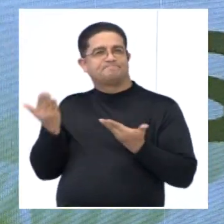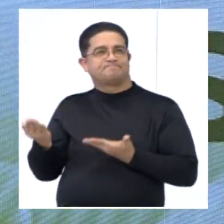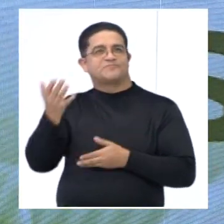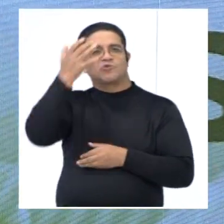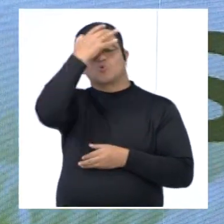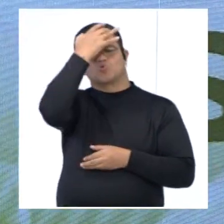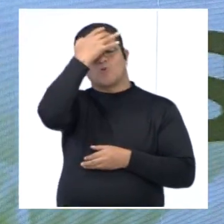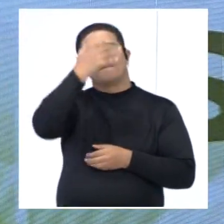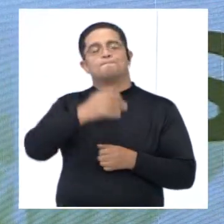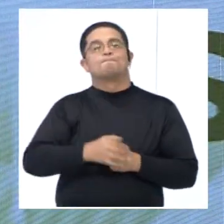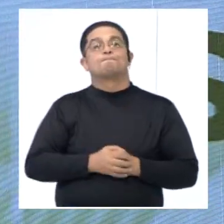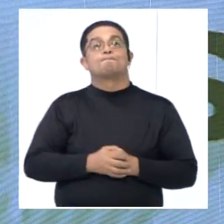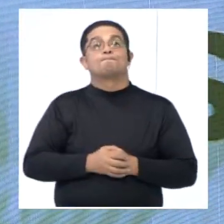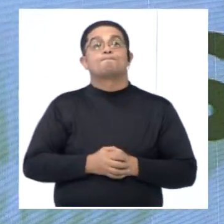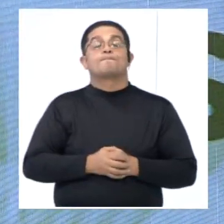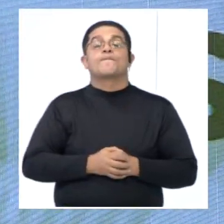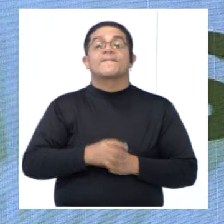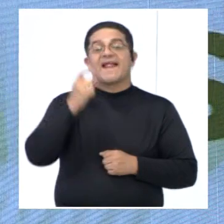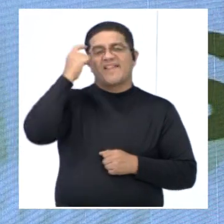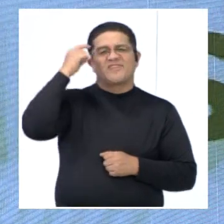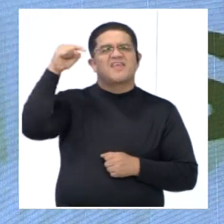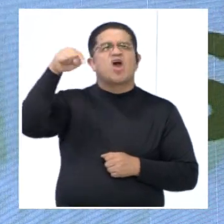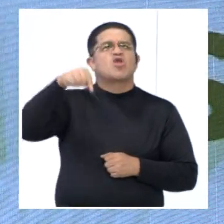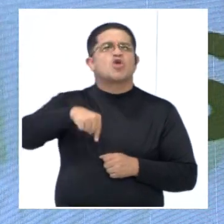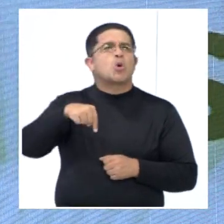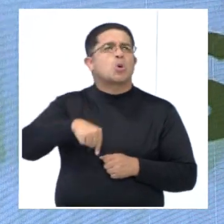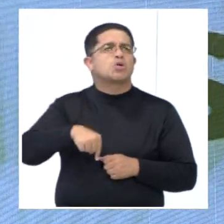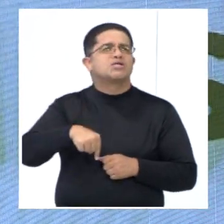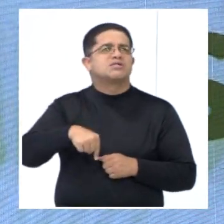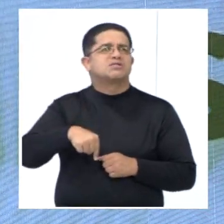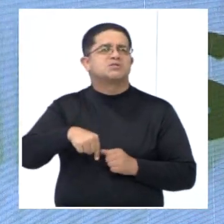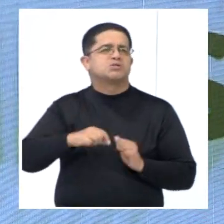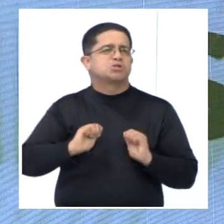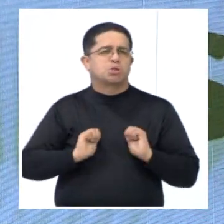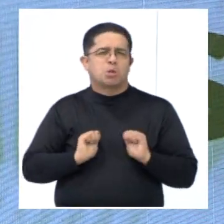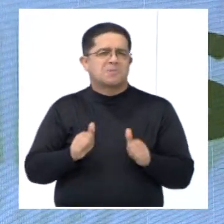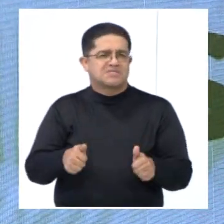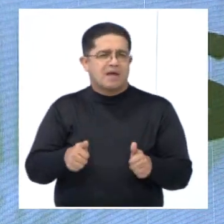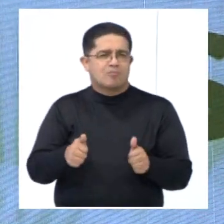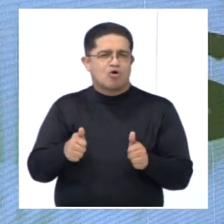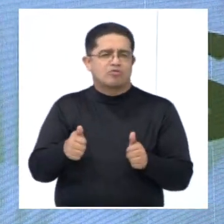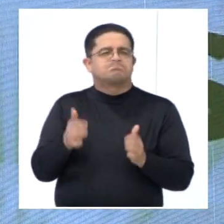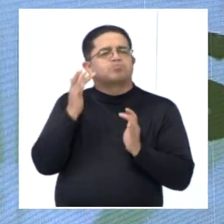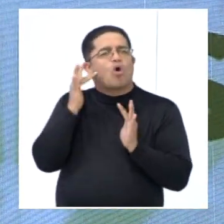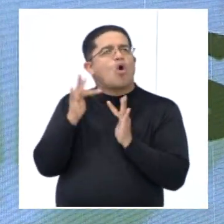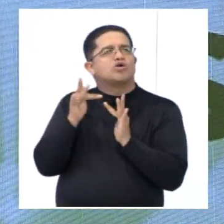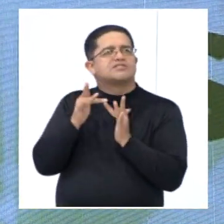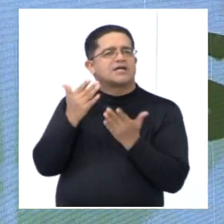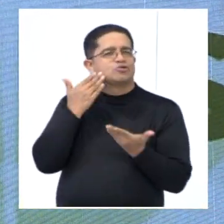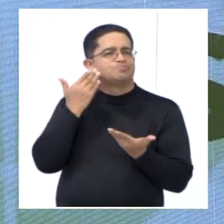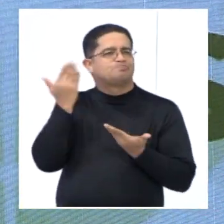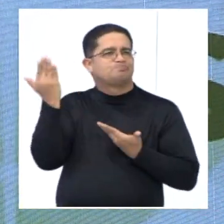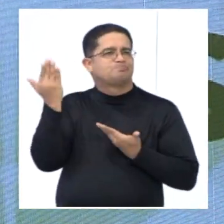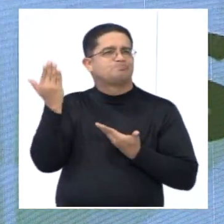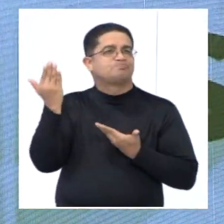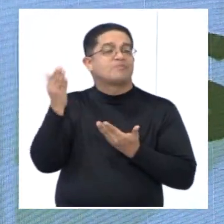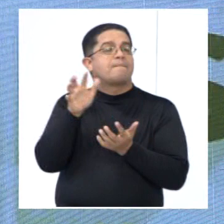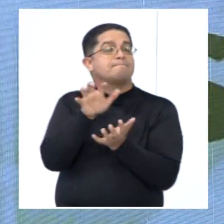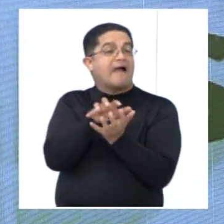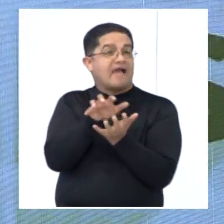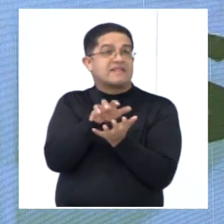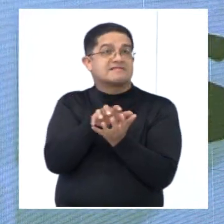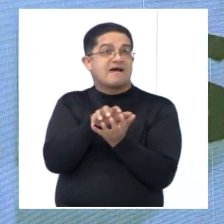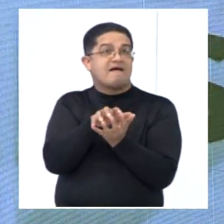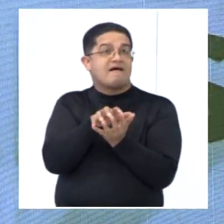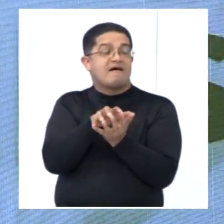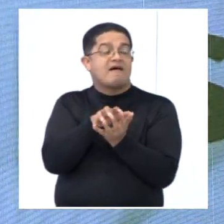Joshua Llanos. Nosotros el día de hoy vamos a comenzar realizando un contacto con nuestra compañera Nermari Salazar desde la isla de